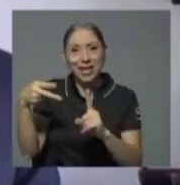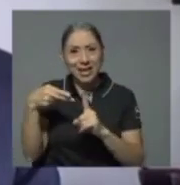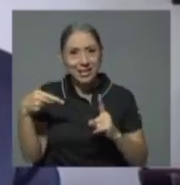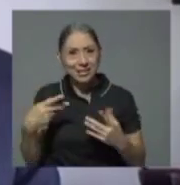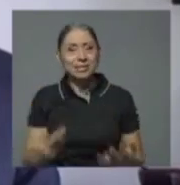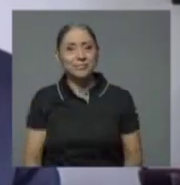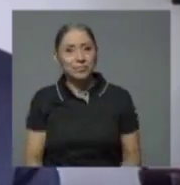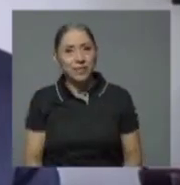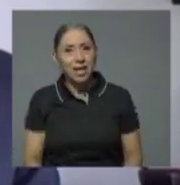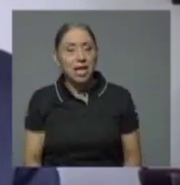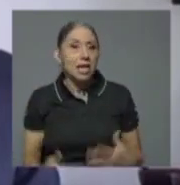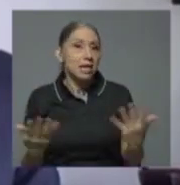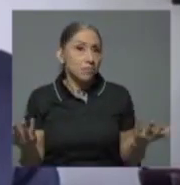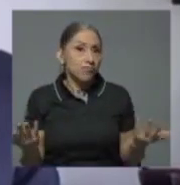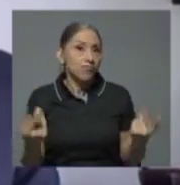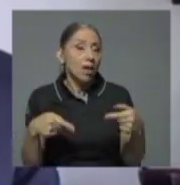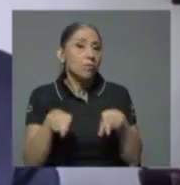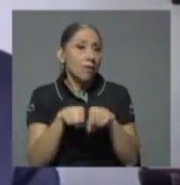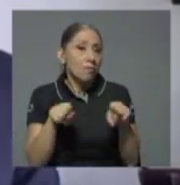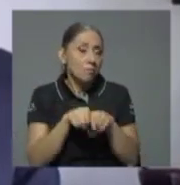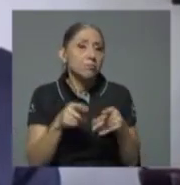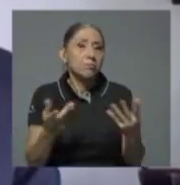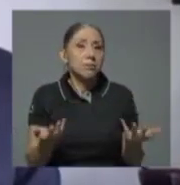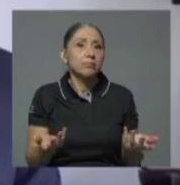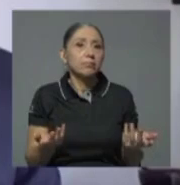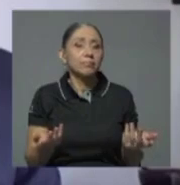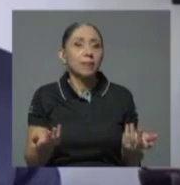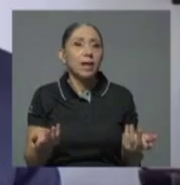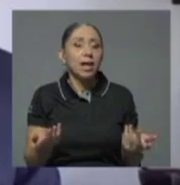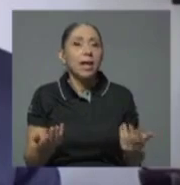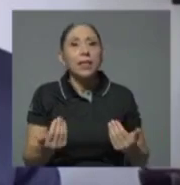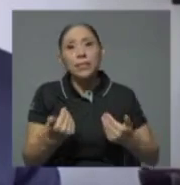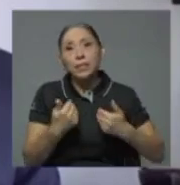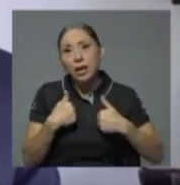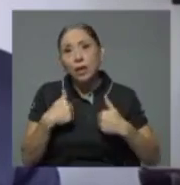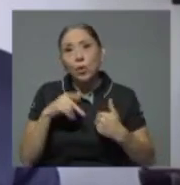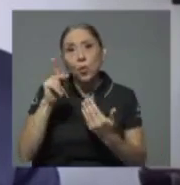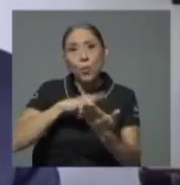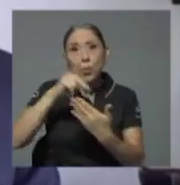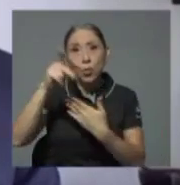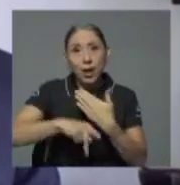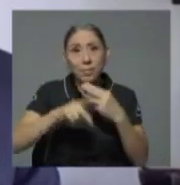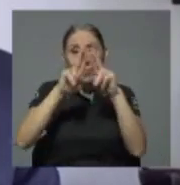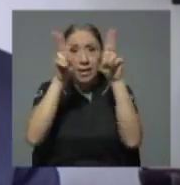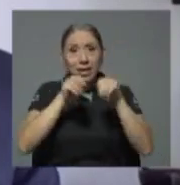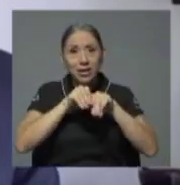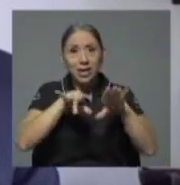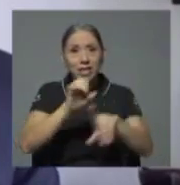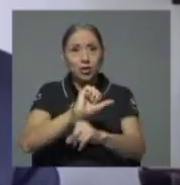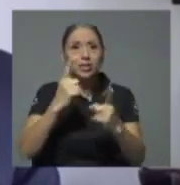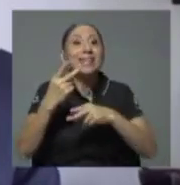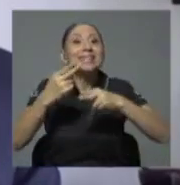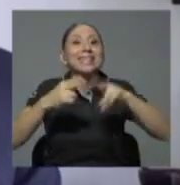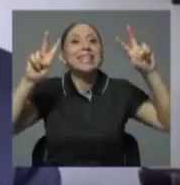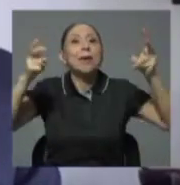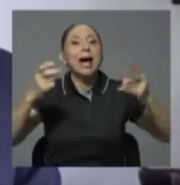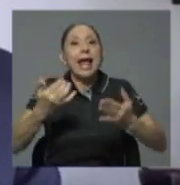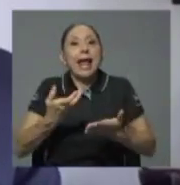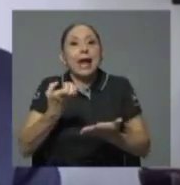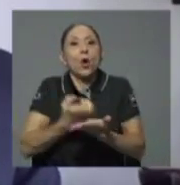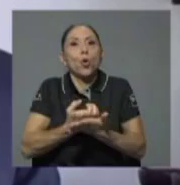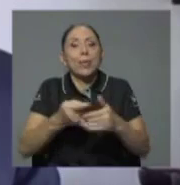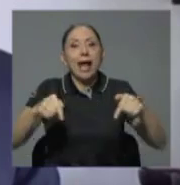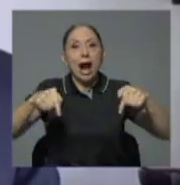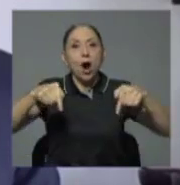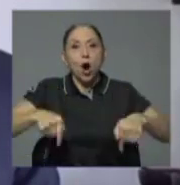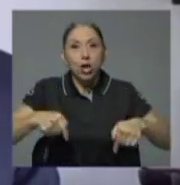y básicamente también de una u otra manera tengo un programa en redes sociales que se llama Economía Hoy. Es un